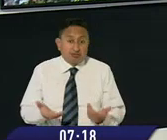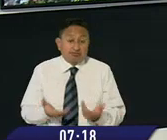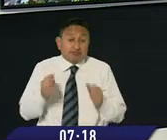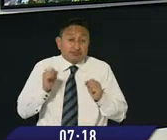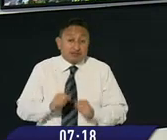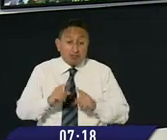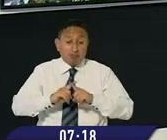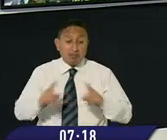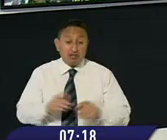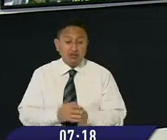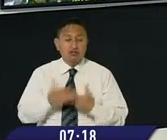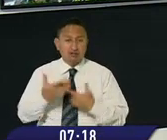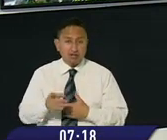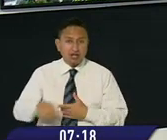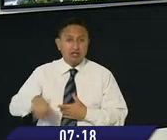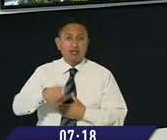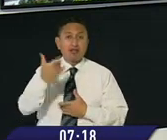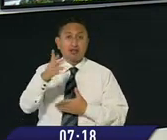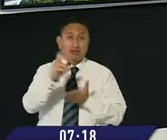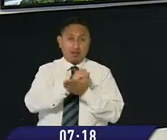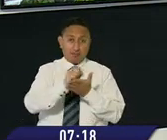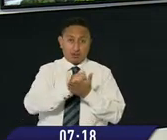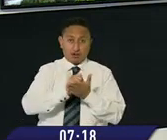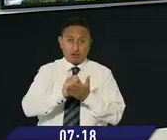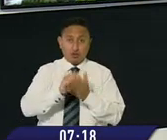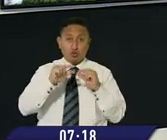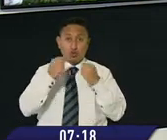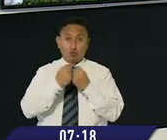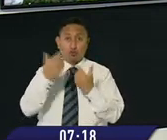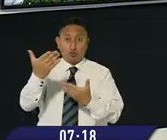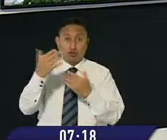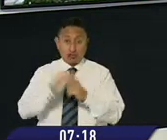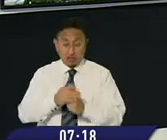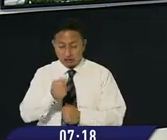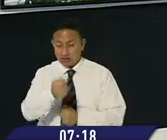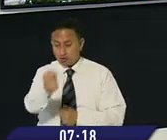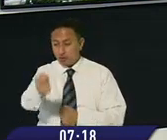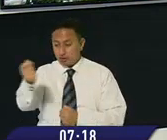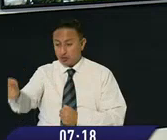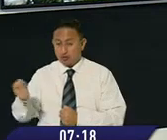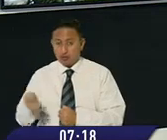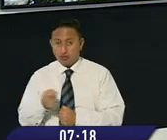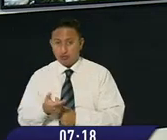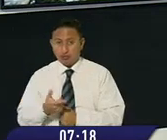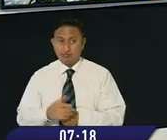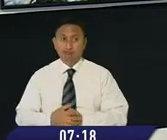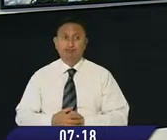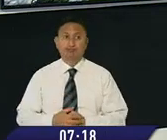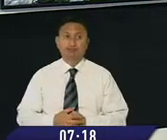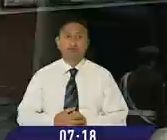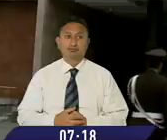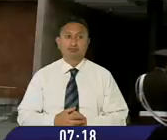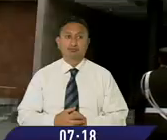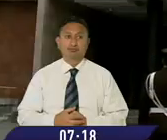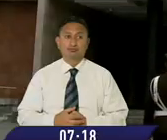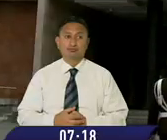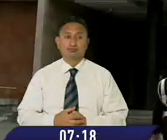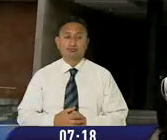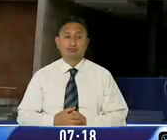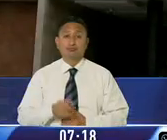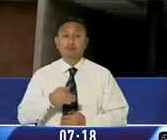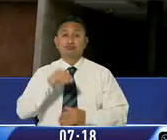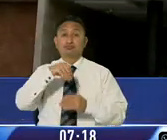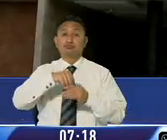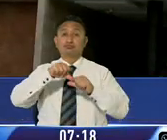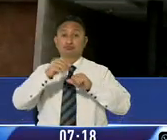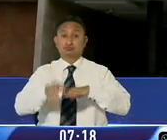ocurrió es que ya se socializó entre las bancadas el borrador de esta propuesta normativa. En la